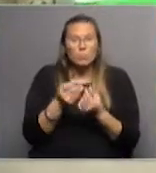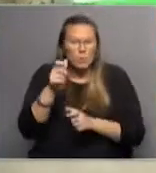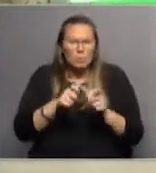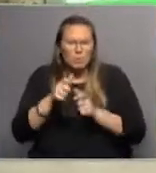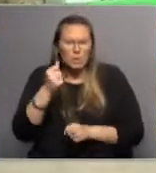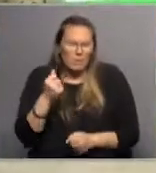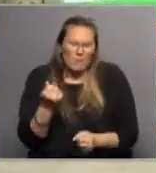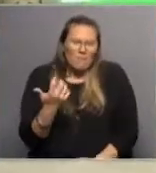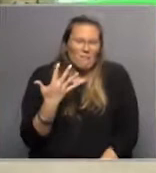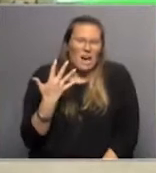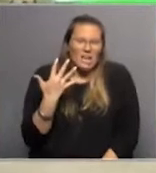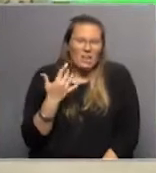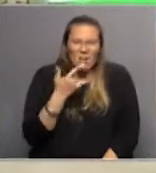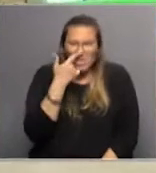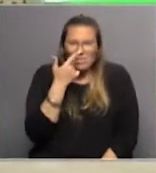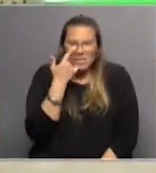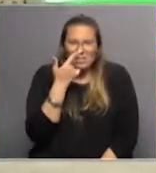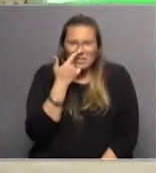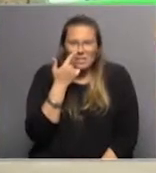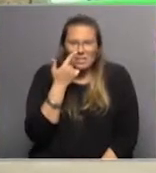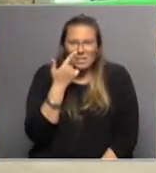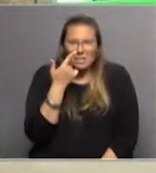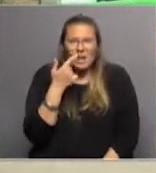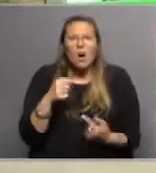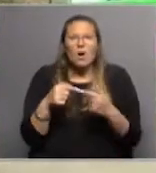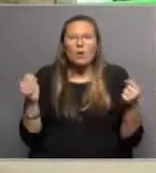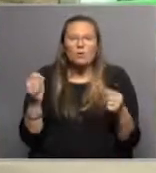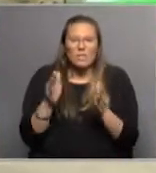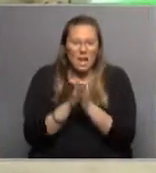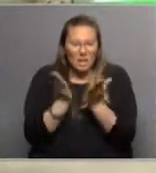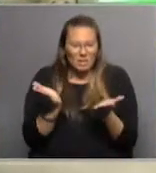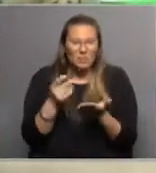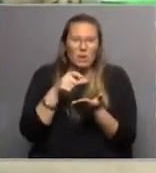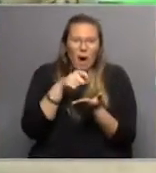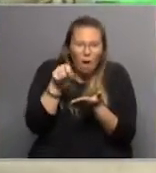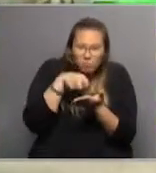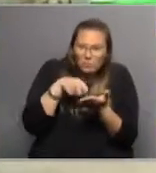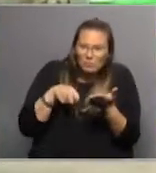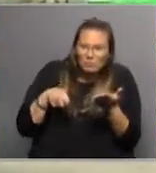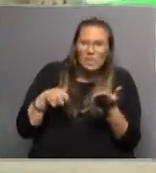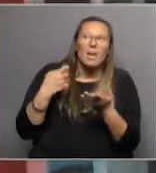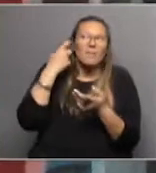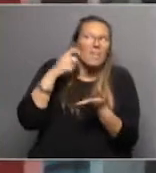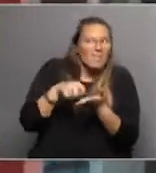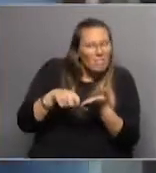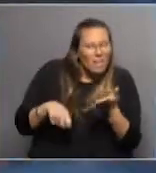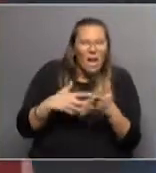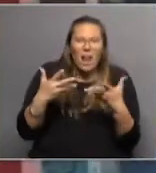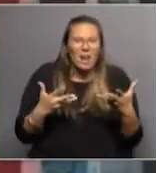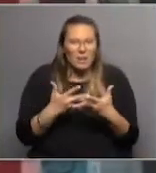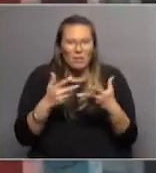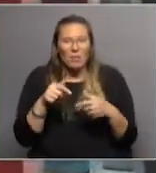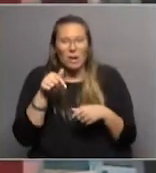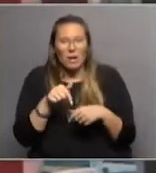más valor, le interesa las cosas que puede tener el libro, desde un apunte, alguna anotación. Nosotros